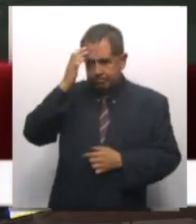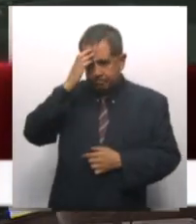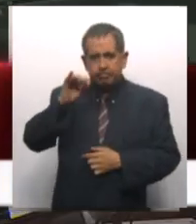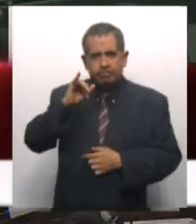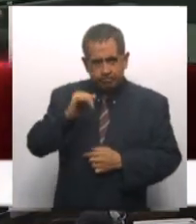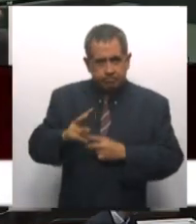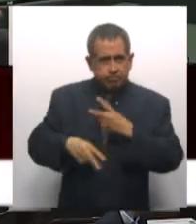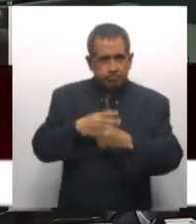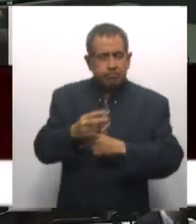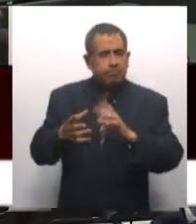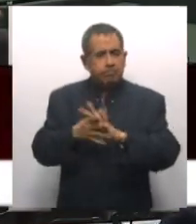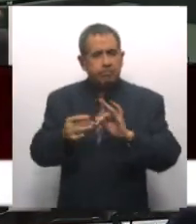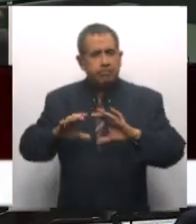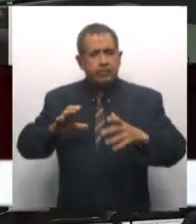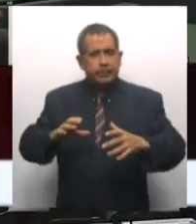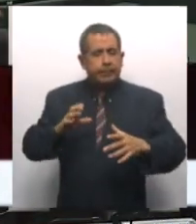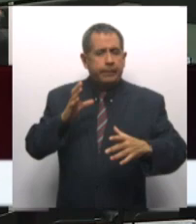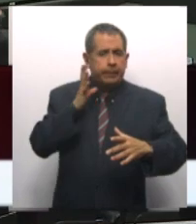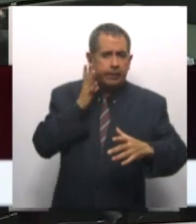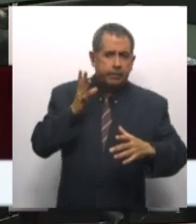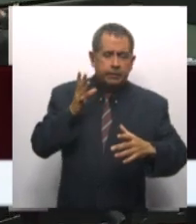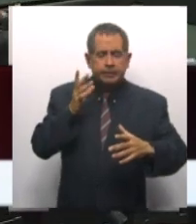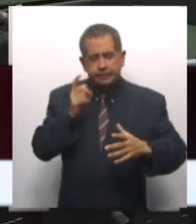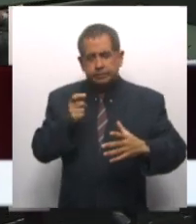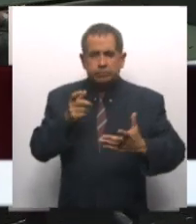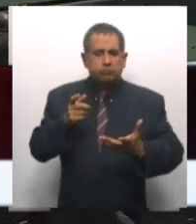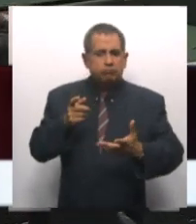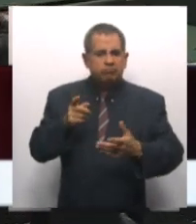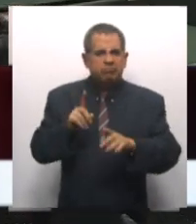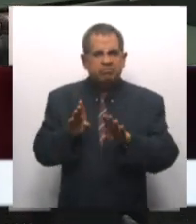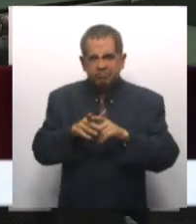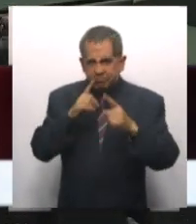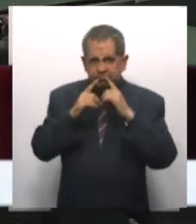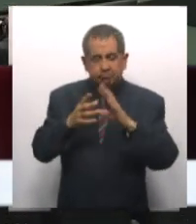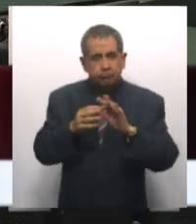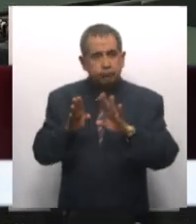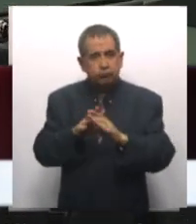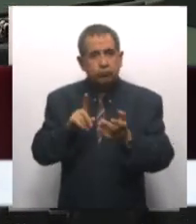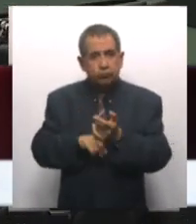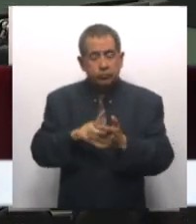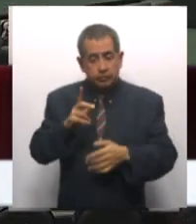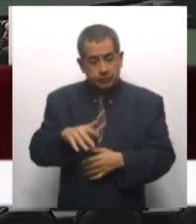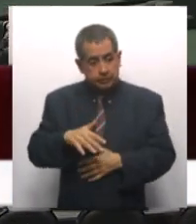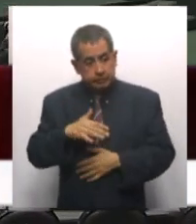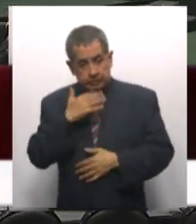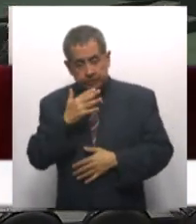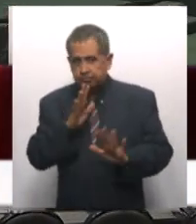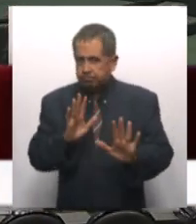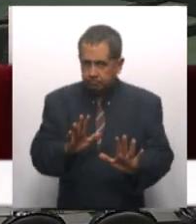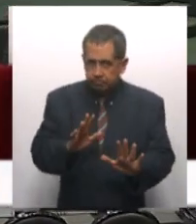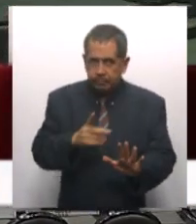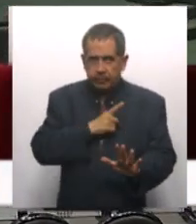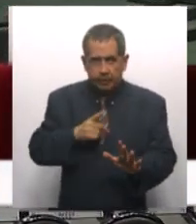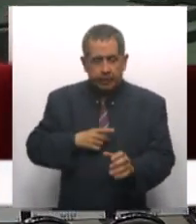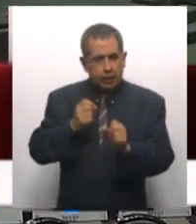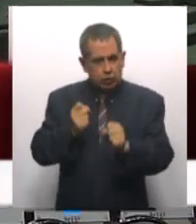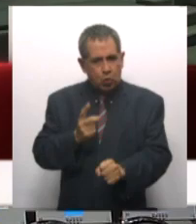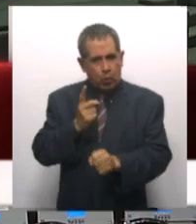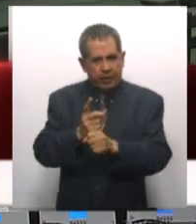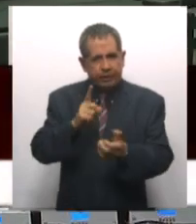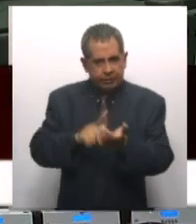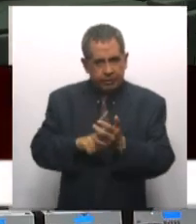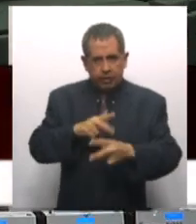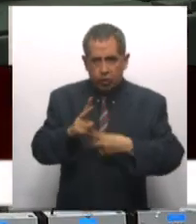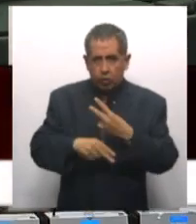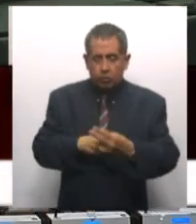esta reforma, la Cámara Alta, o que envió la Cámara Alta, se solventa la prevención de actos ilícitos que ponen en riesgo la seguridad nacional